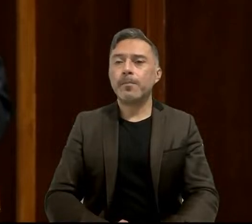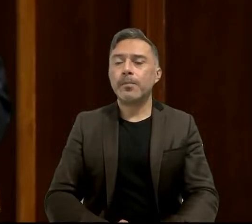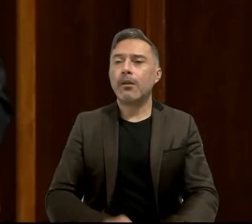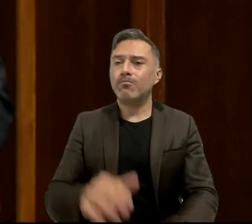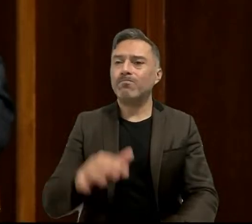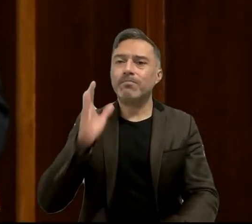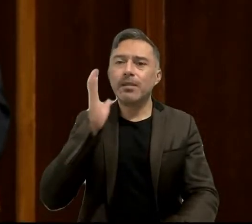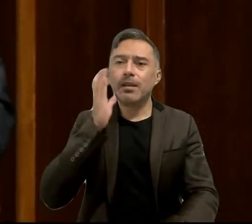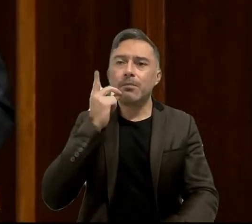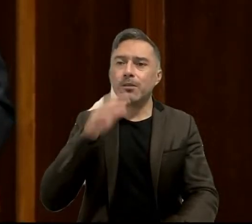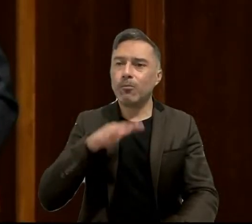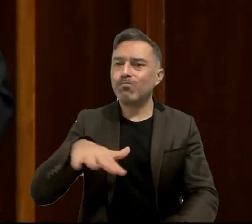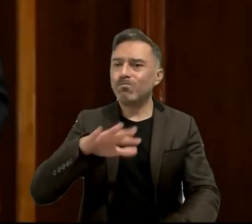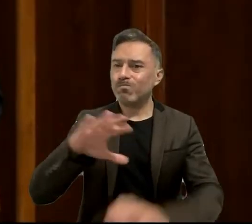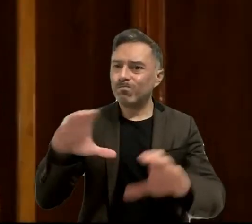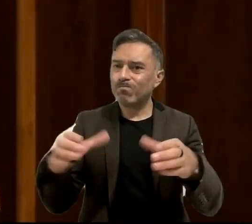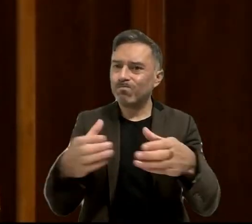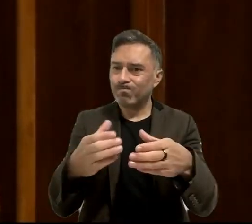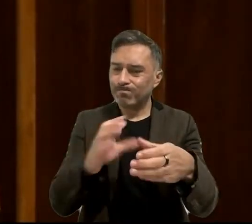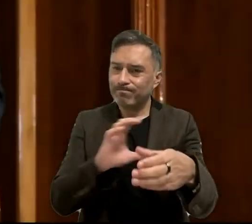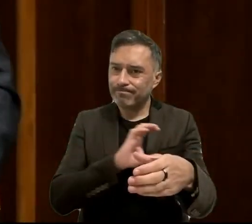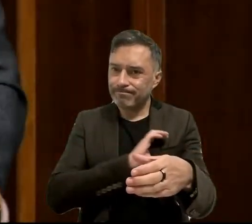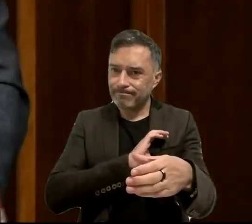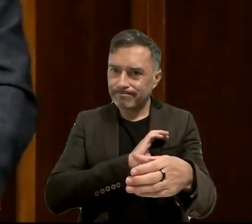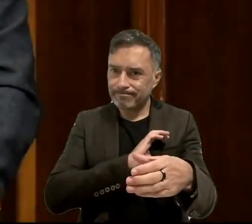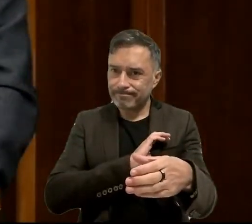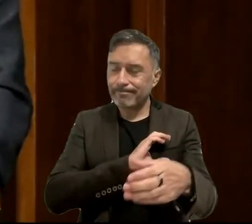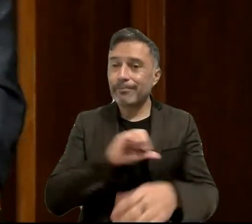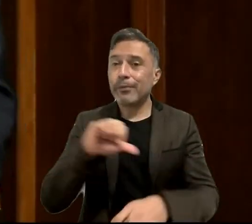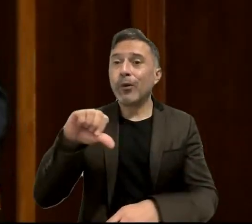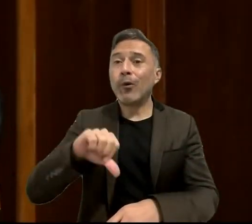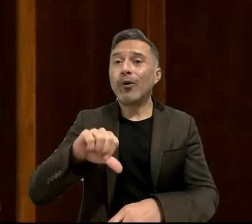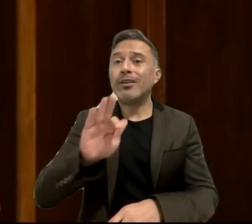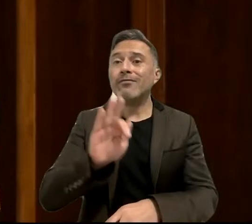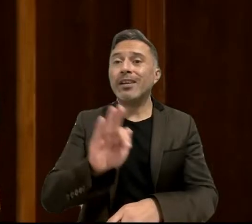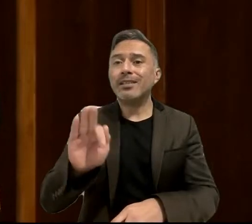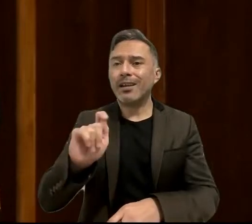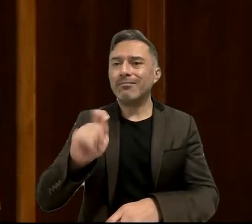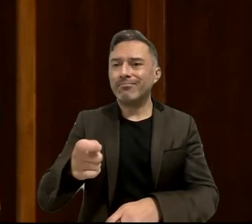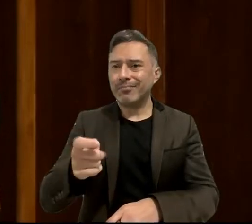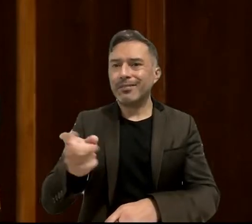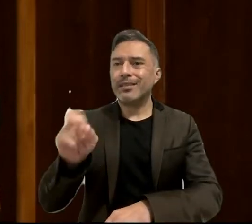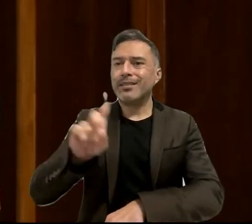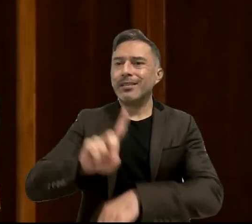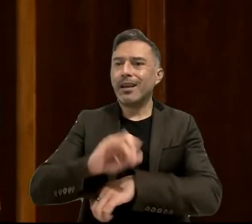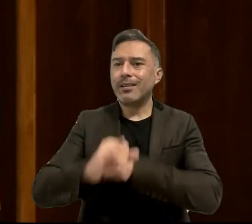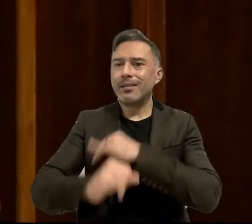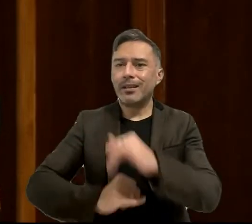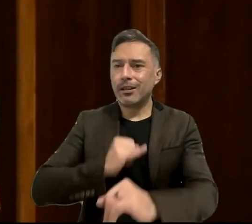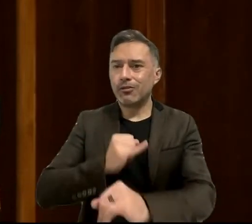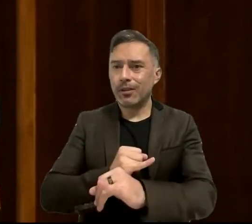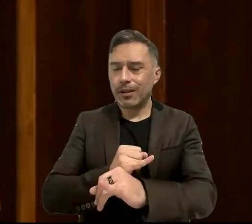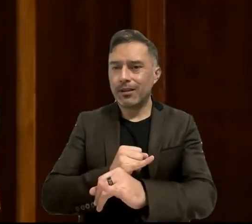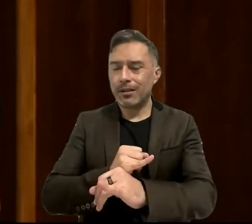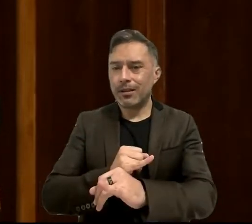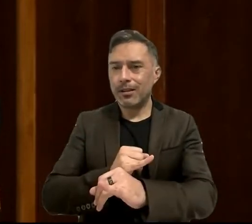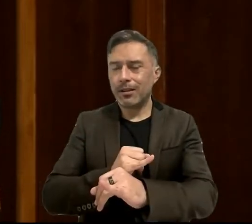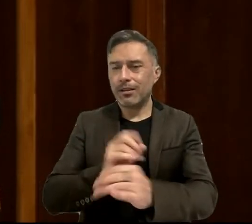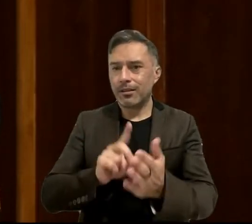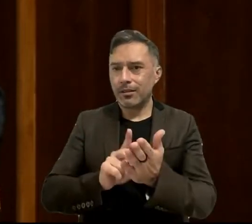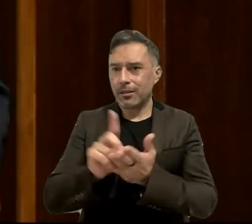legislatura, hoy es Día Internacional de los Derechos